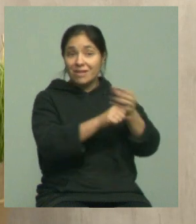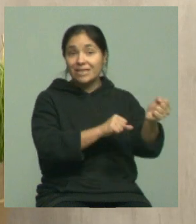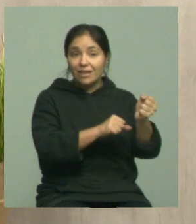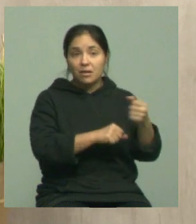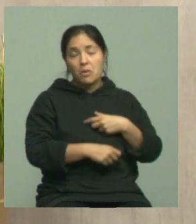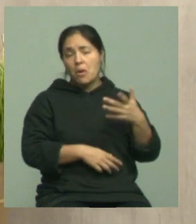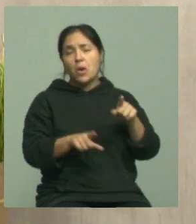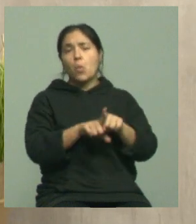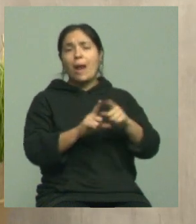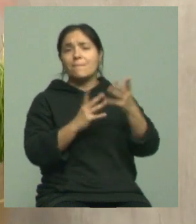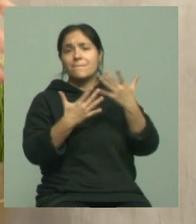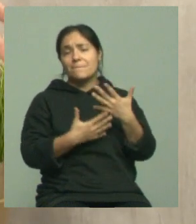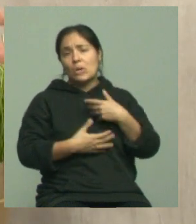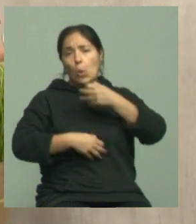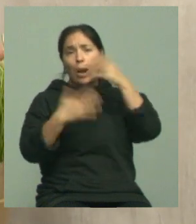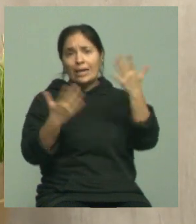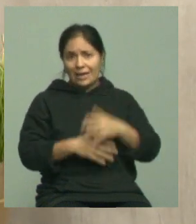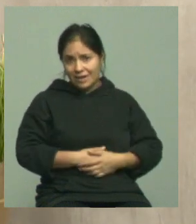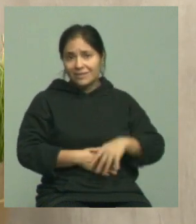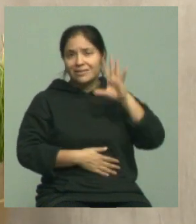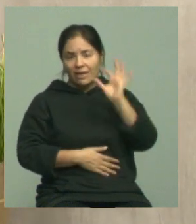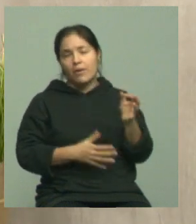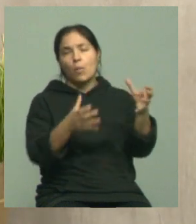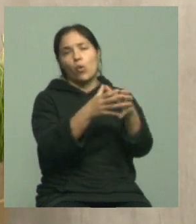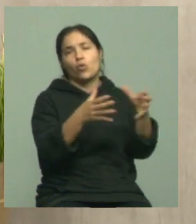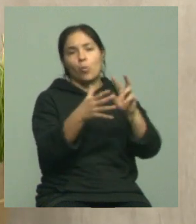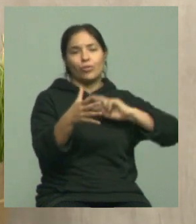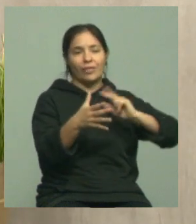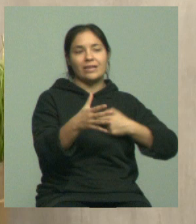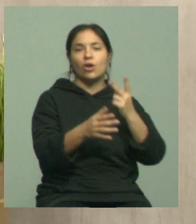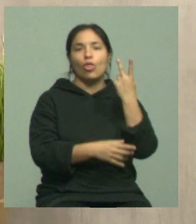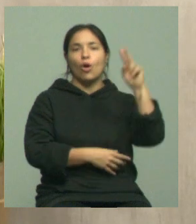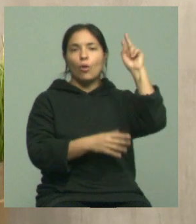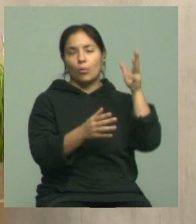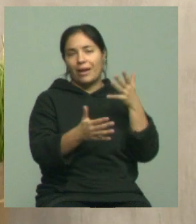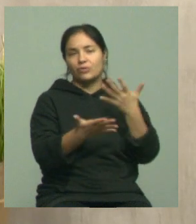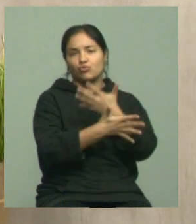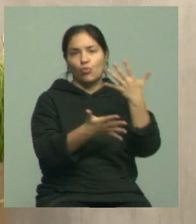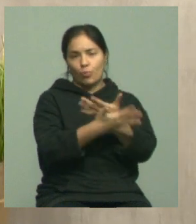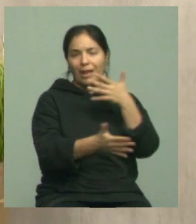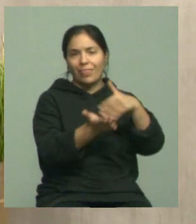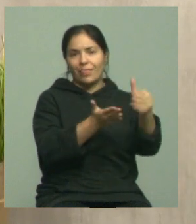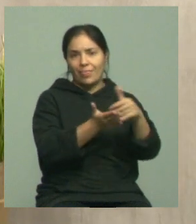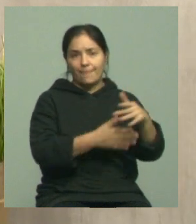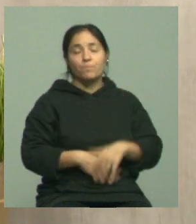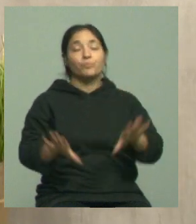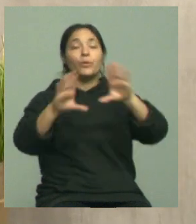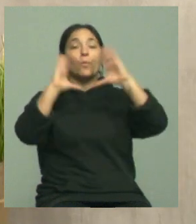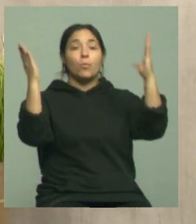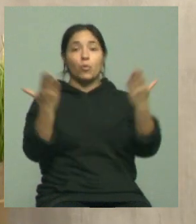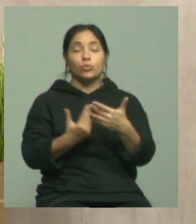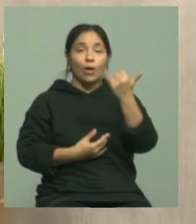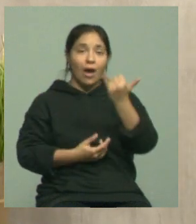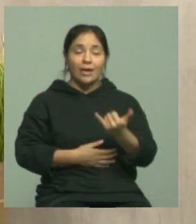ser parte de esa población, sufre una discriminación particular. Sí. En el mundo, hay